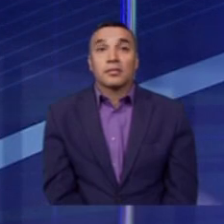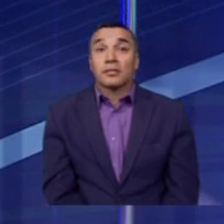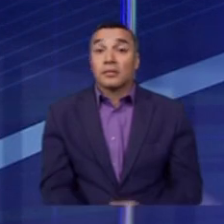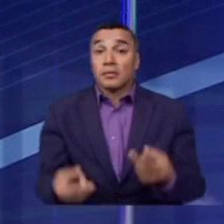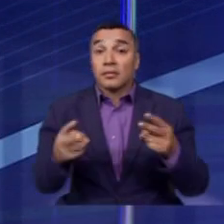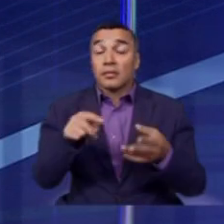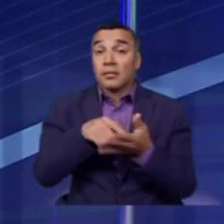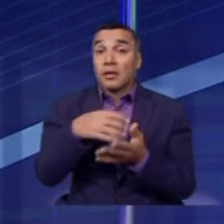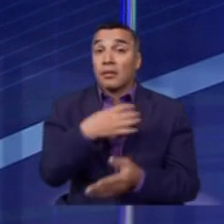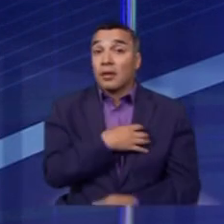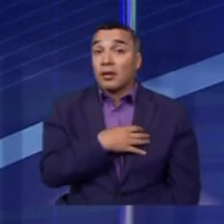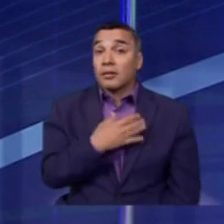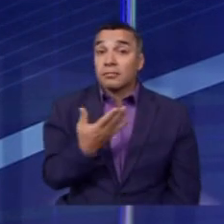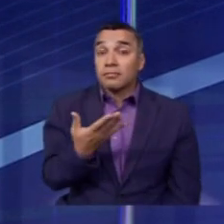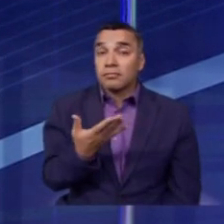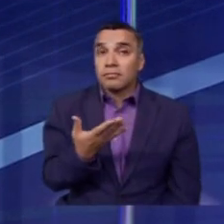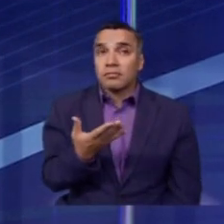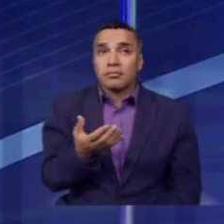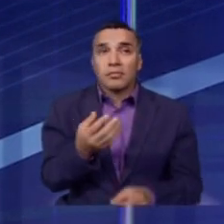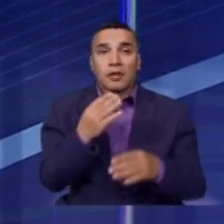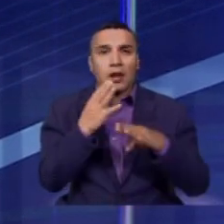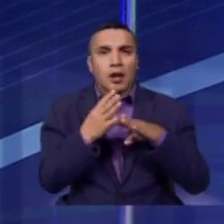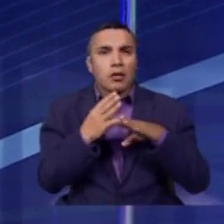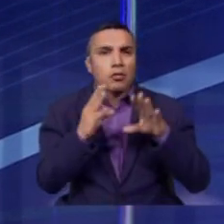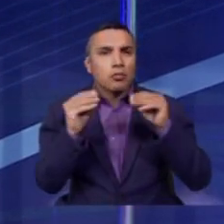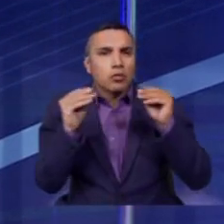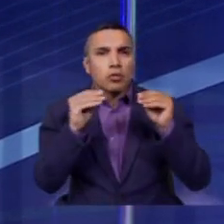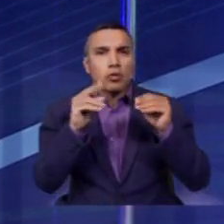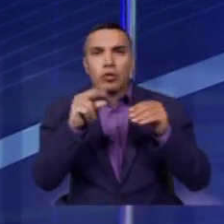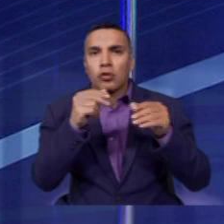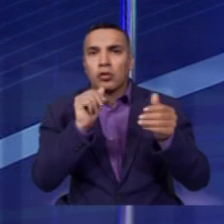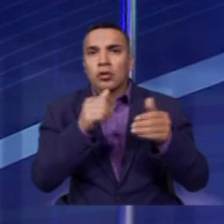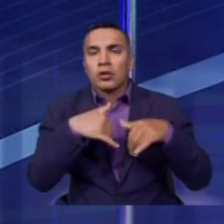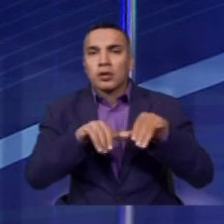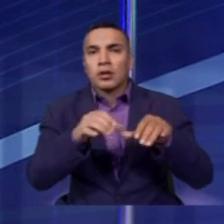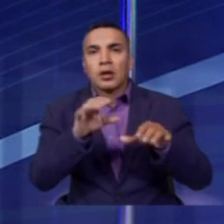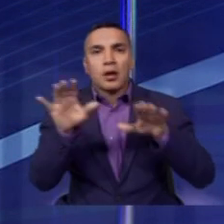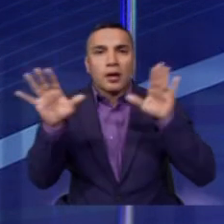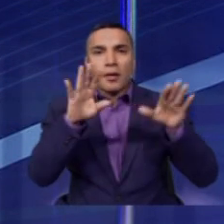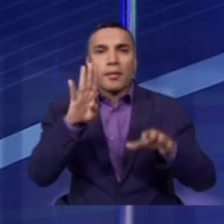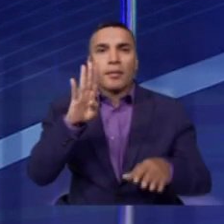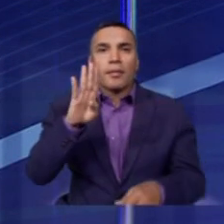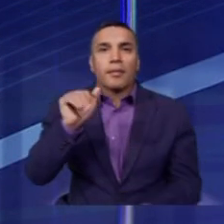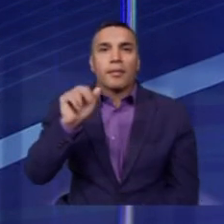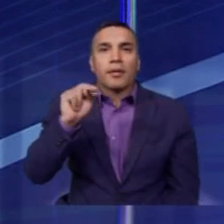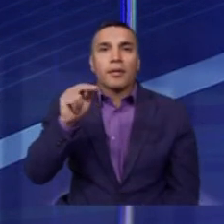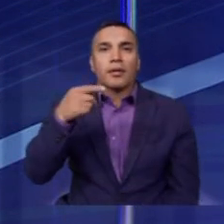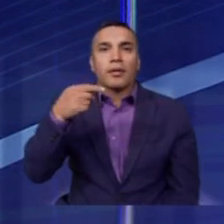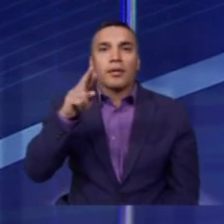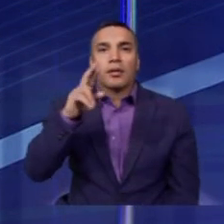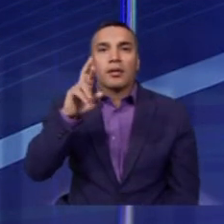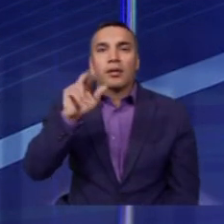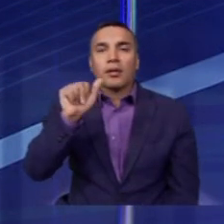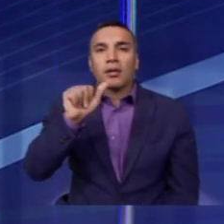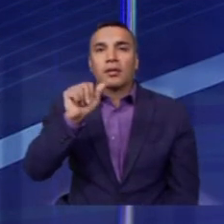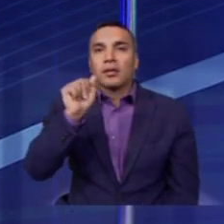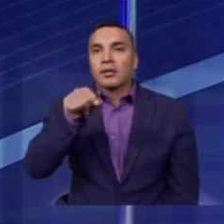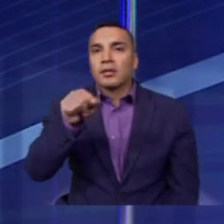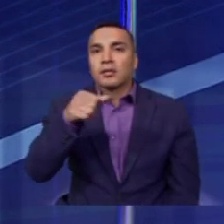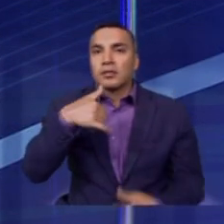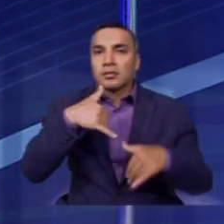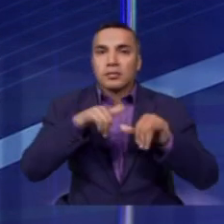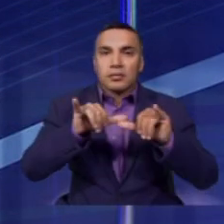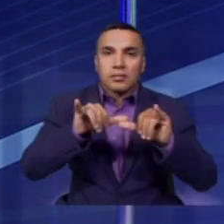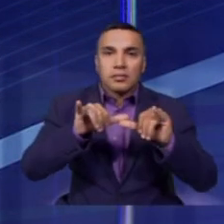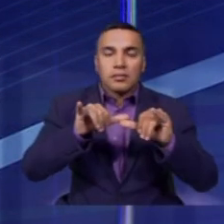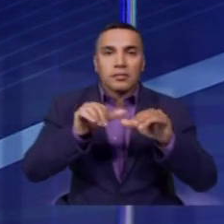Mientras tanto, en Barcelona se ha comentado mucho que no seguirá el arquero Banguera, que sí se